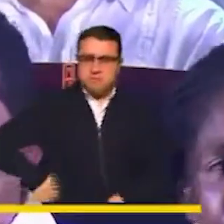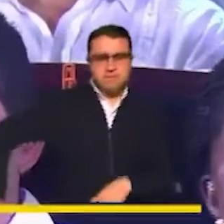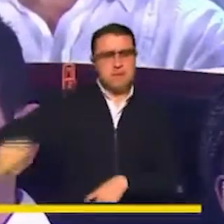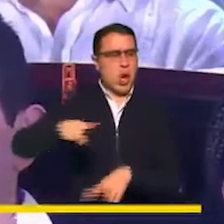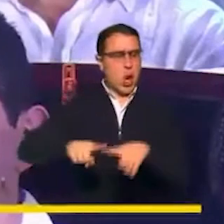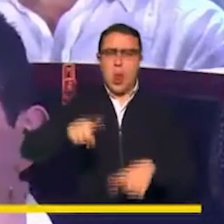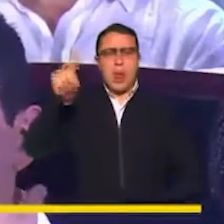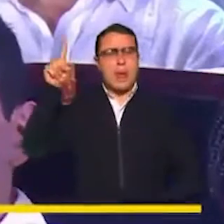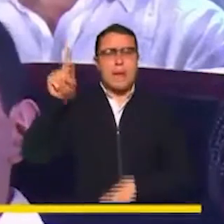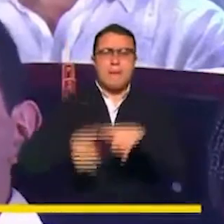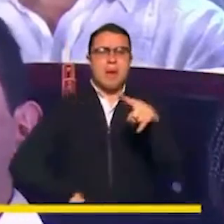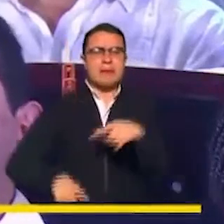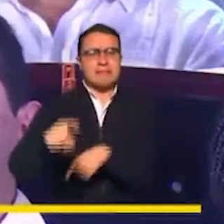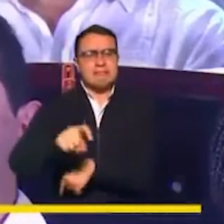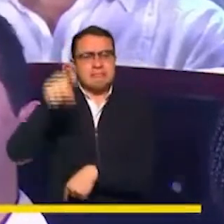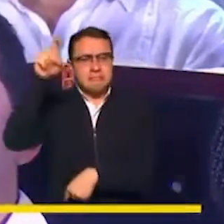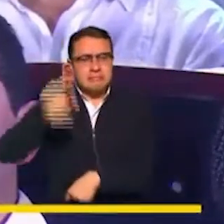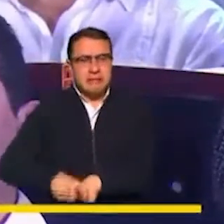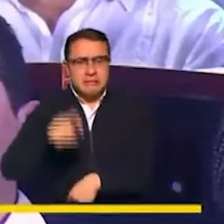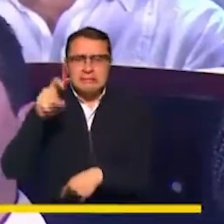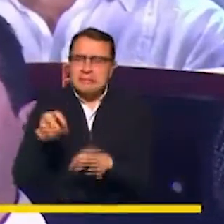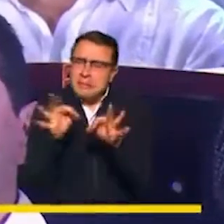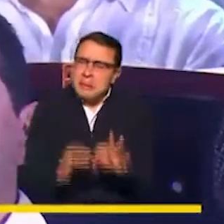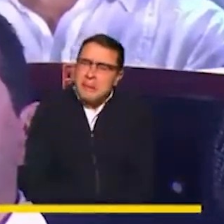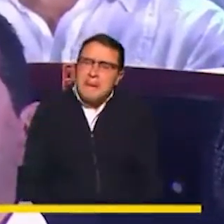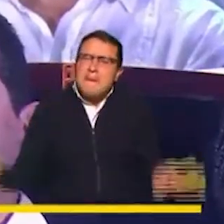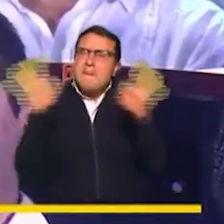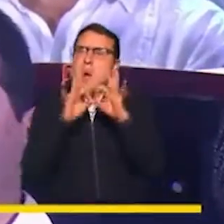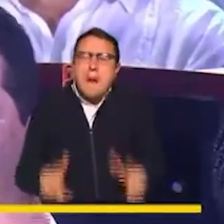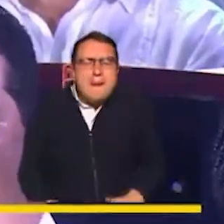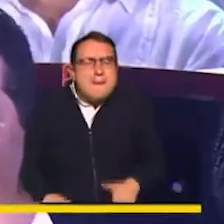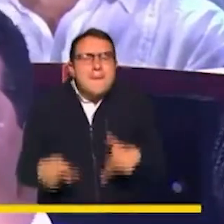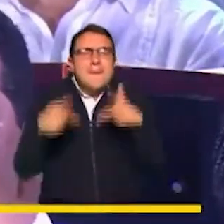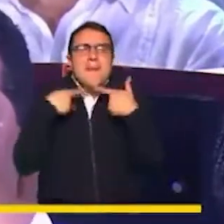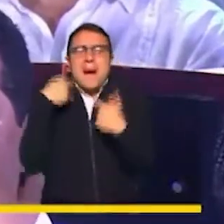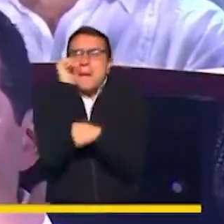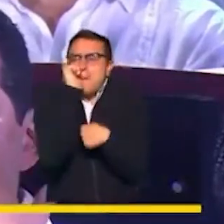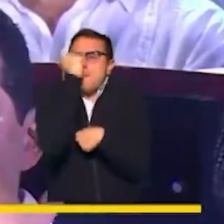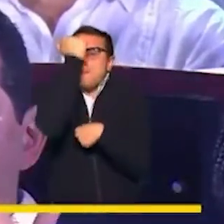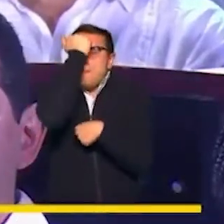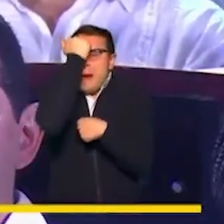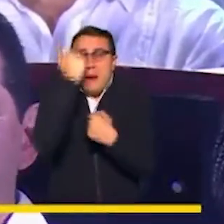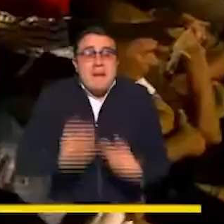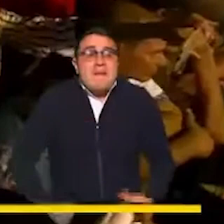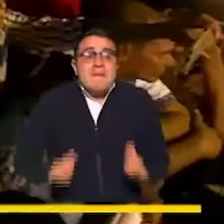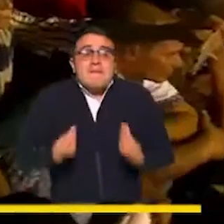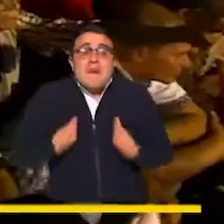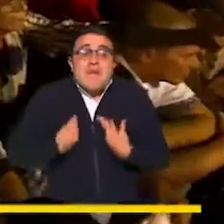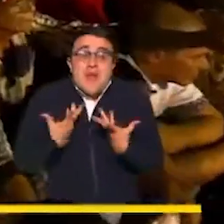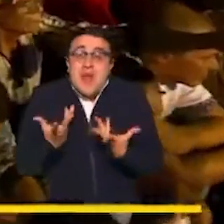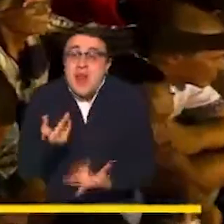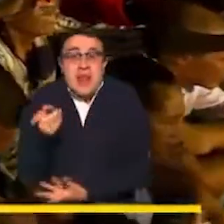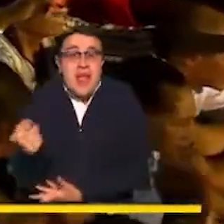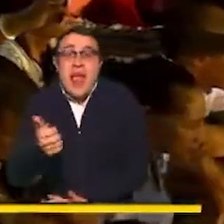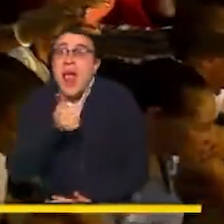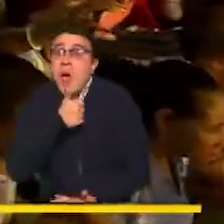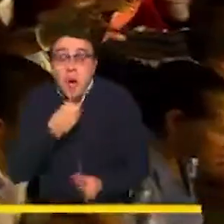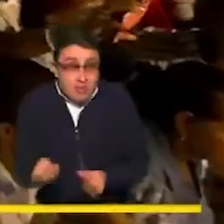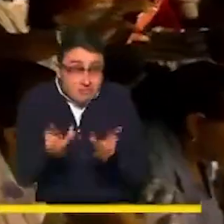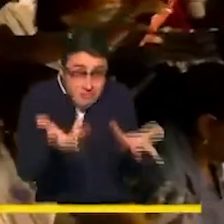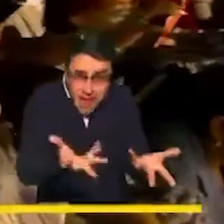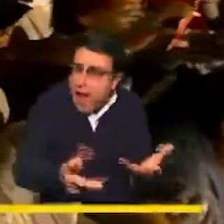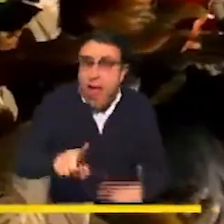impidiendo que una necesidad tan vital, tan fundamental para la existencia se pueda